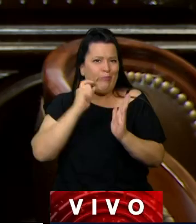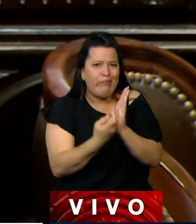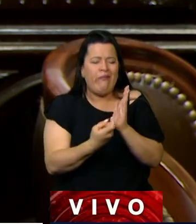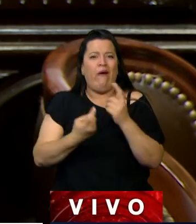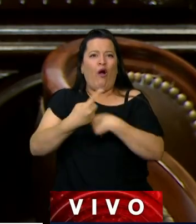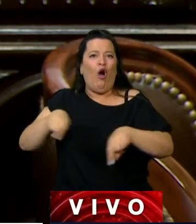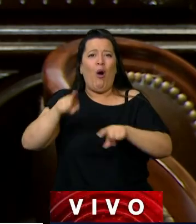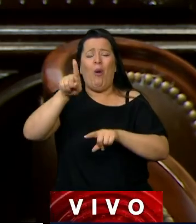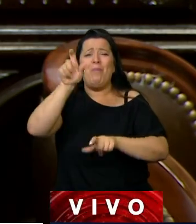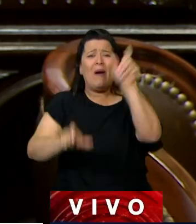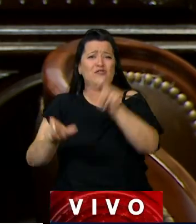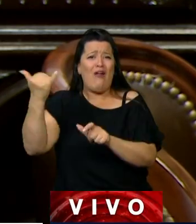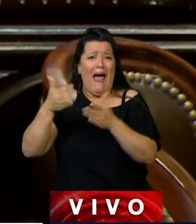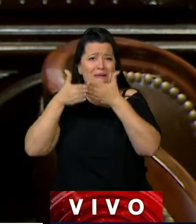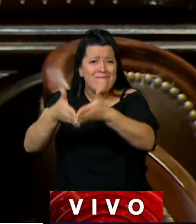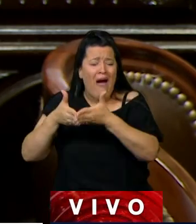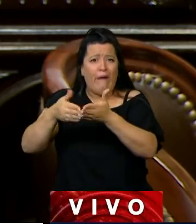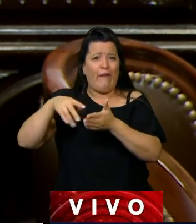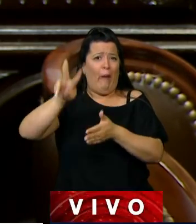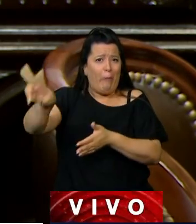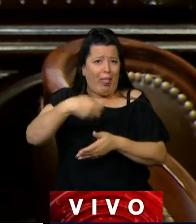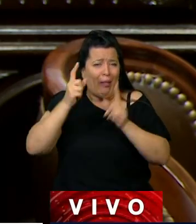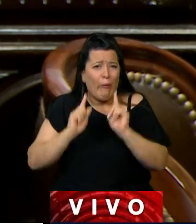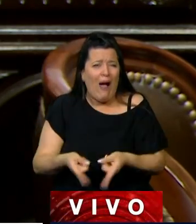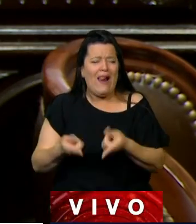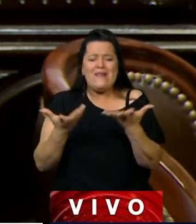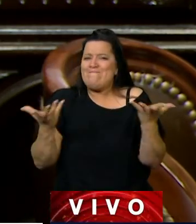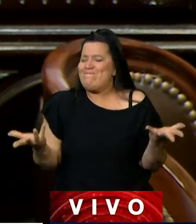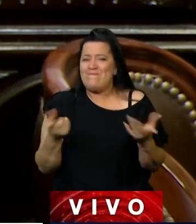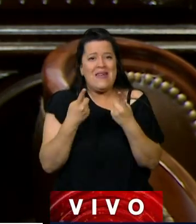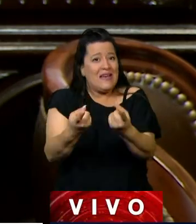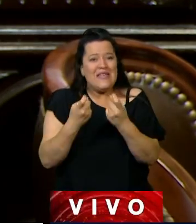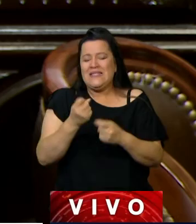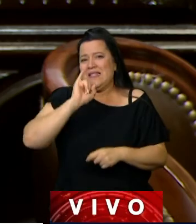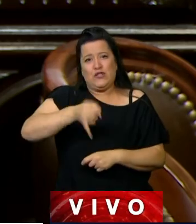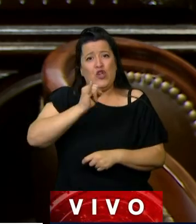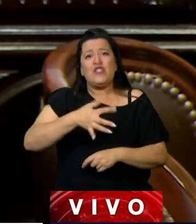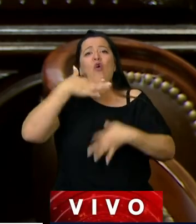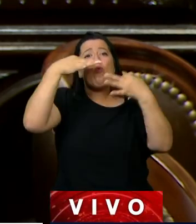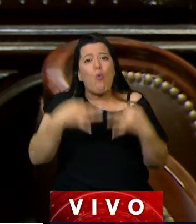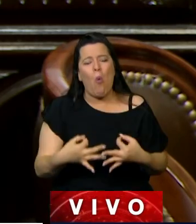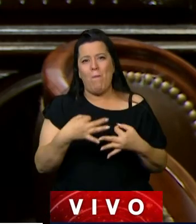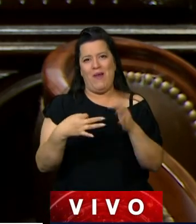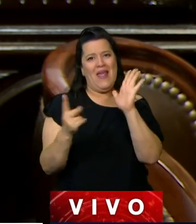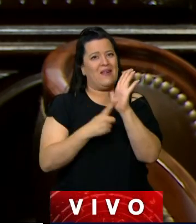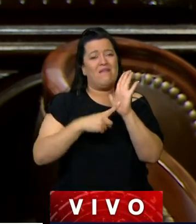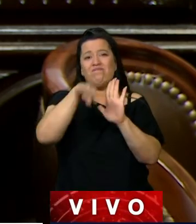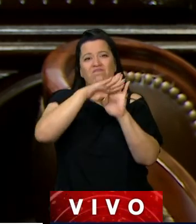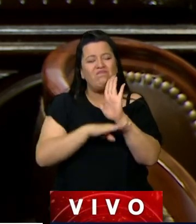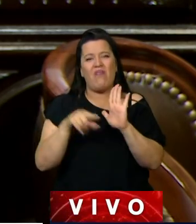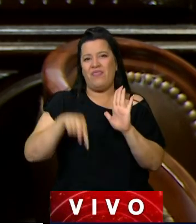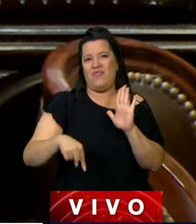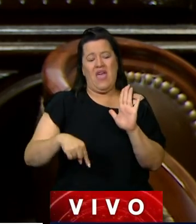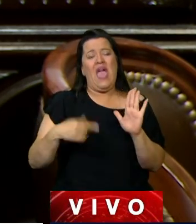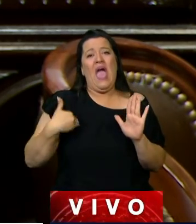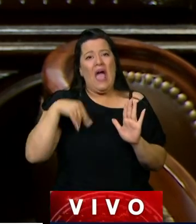embarcaciones. La verdad que creemos que es sumamente necesario para cumplir con los principios de la República, que es